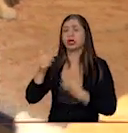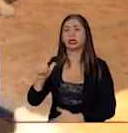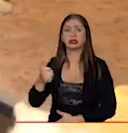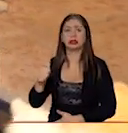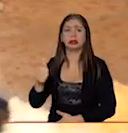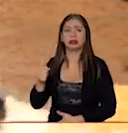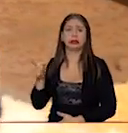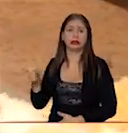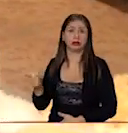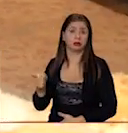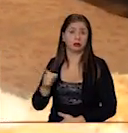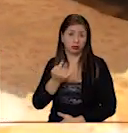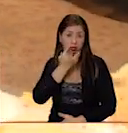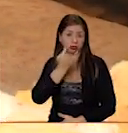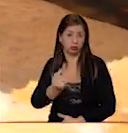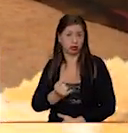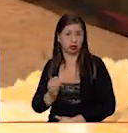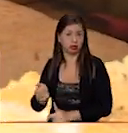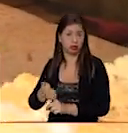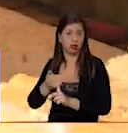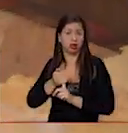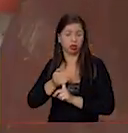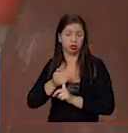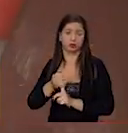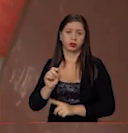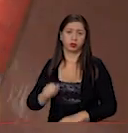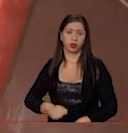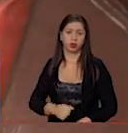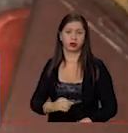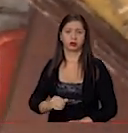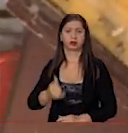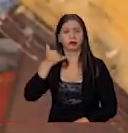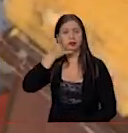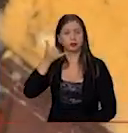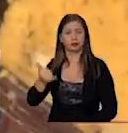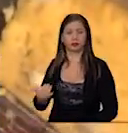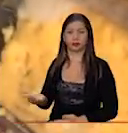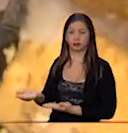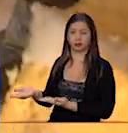animales. Quienes estén interesados pueden comunicarse al